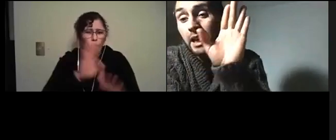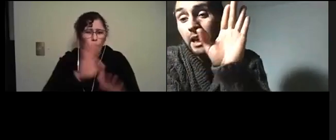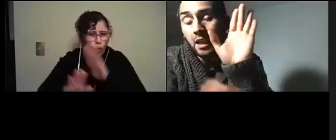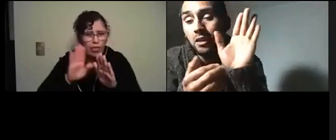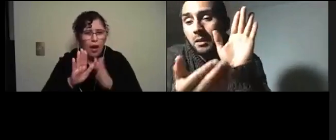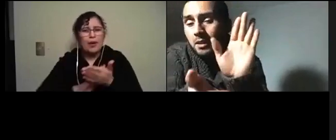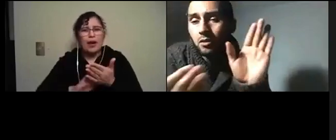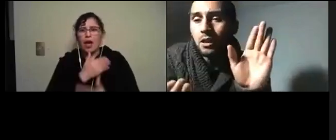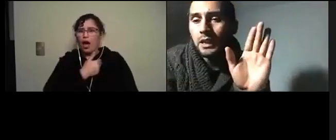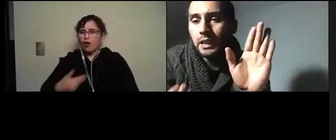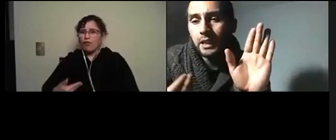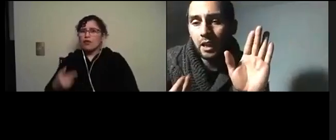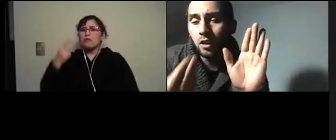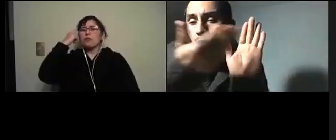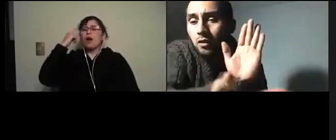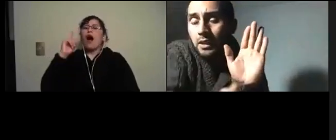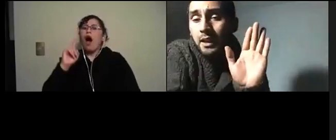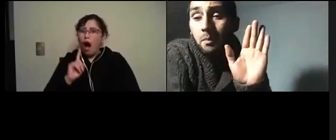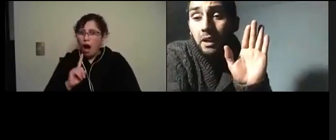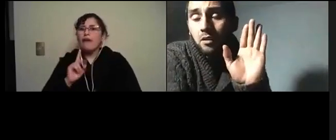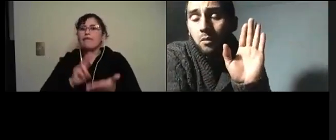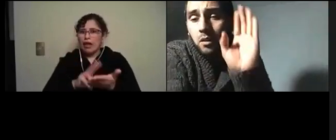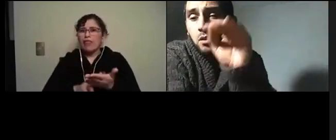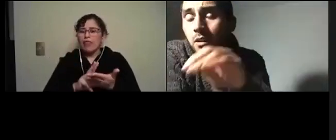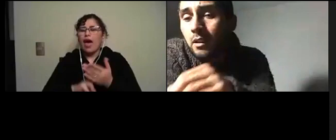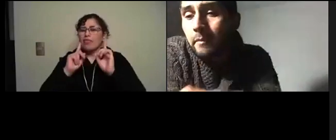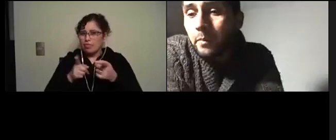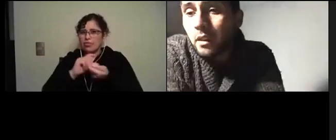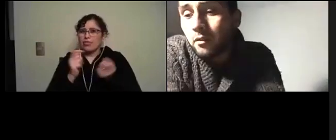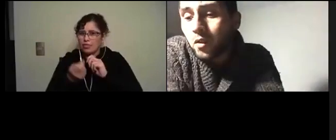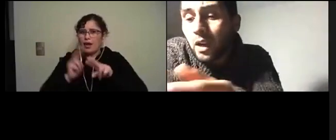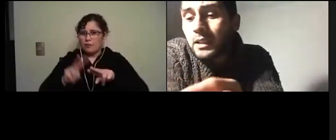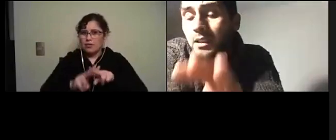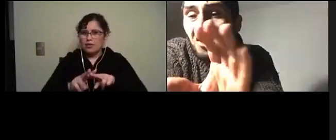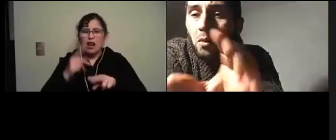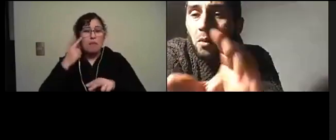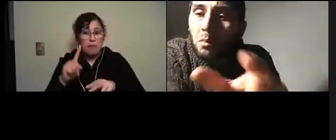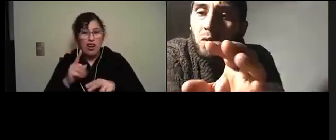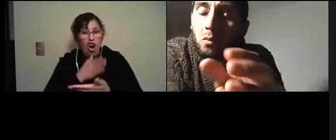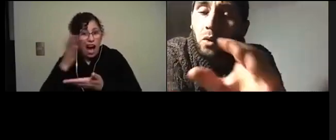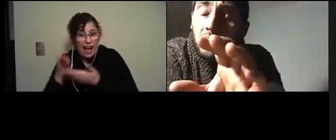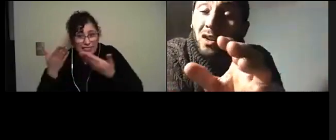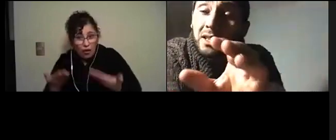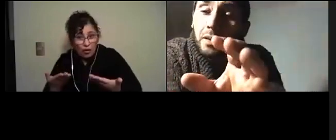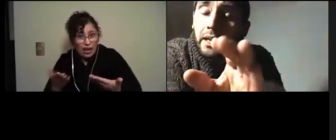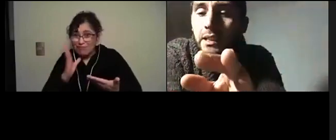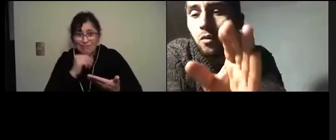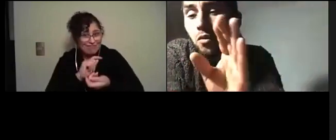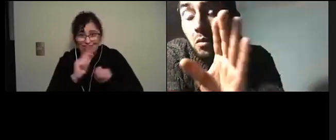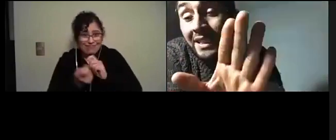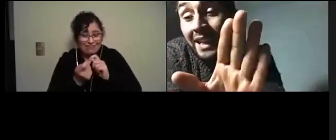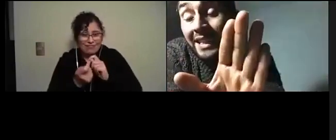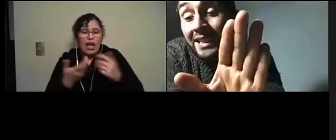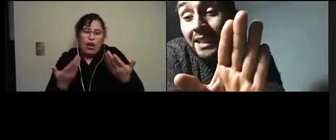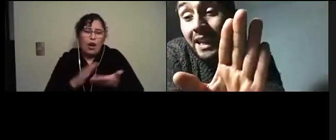entonces aquí hay algo que está pasando y algo que yo tengo que hacer al respecto, pero en el fondo, así se comporta un poquitito el sistema. Ya